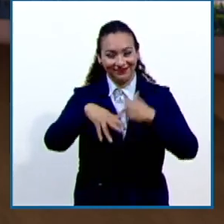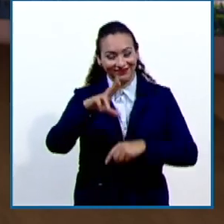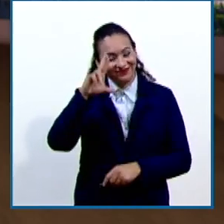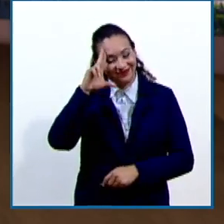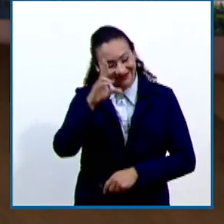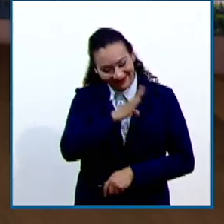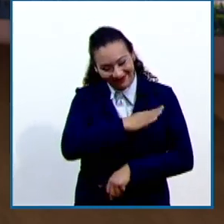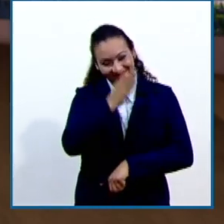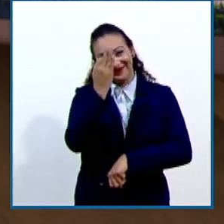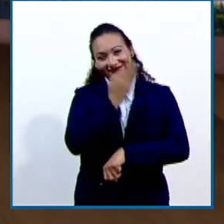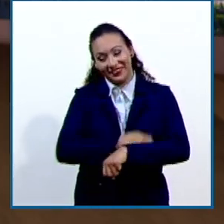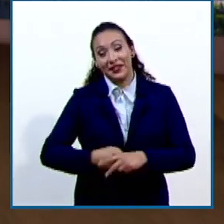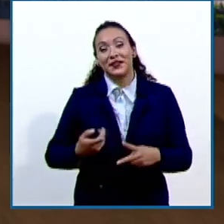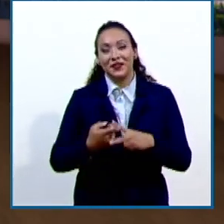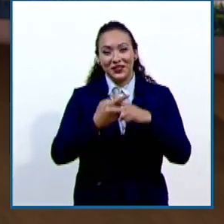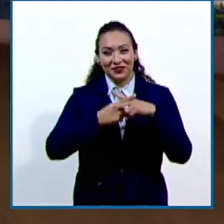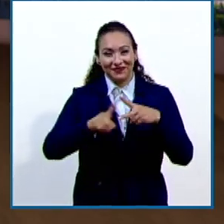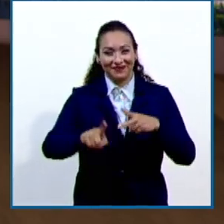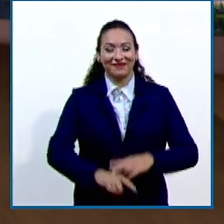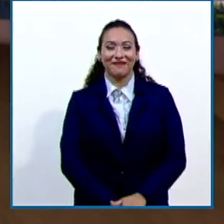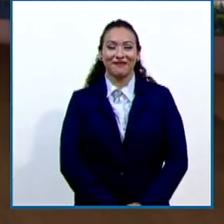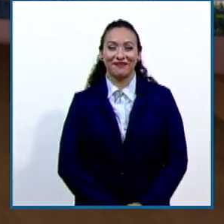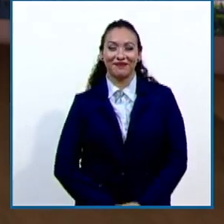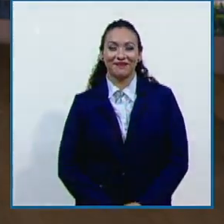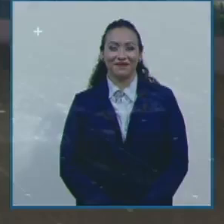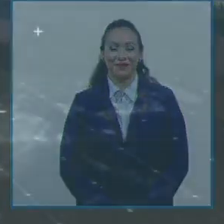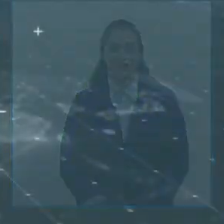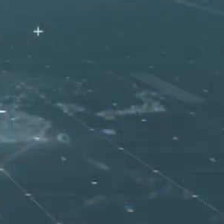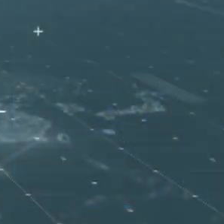lengua de señas mexicana. Así comenzamos.